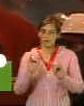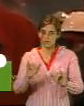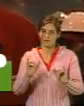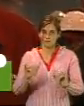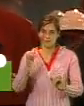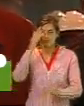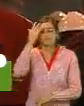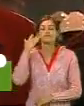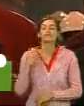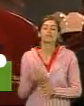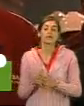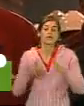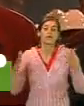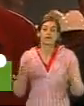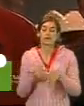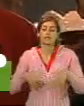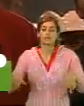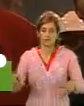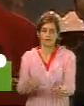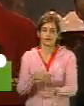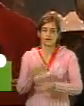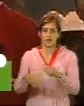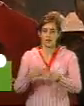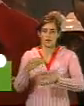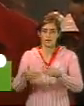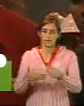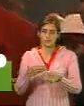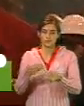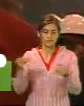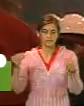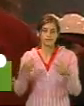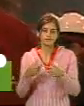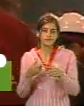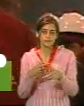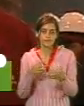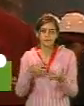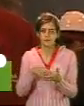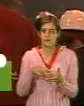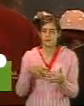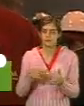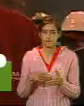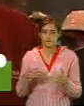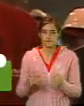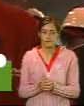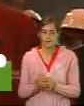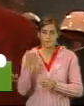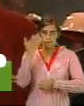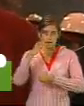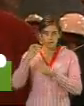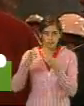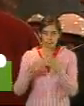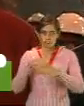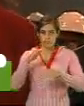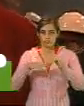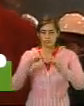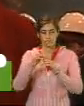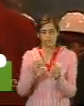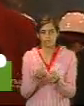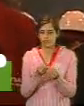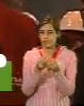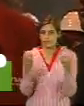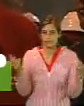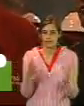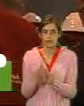estas tremendas instalaciones se generen entonces los elementos para la construcción masiva